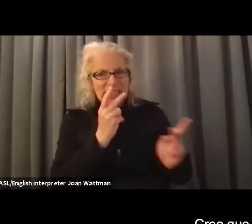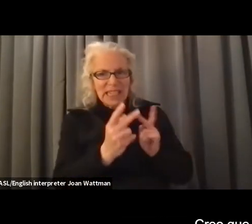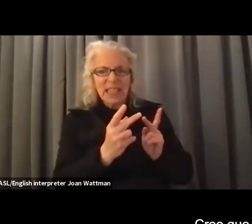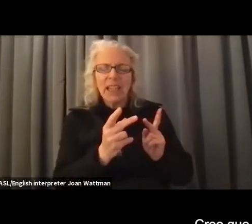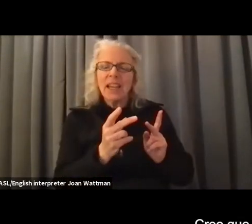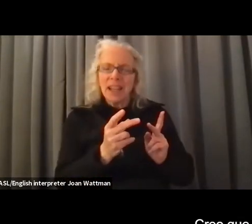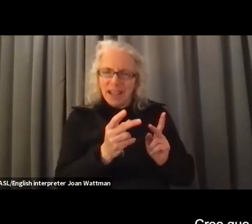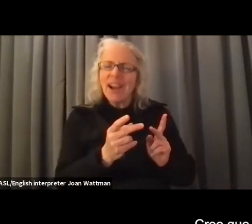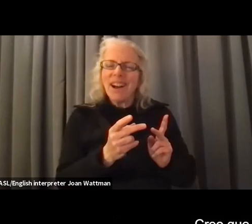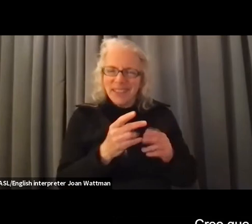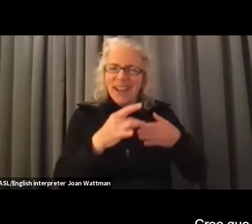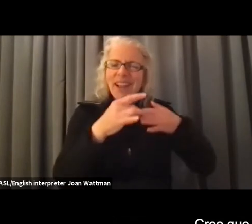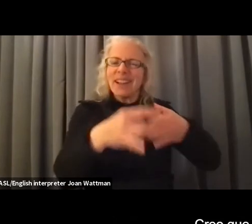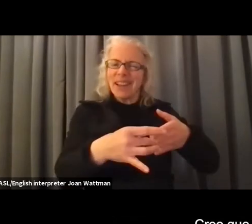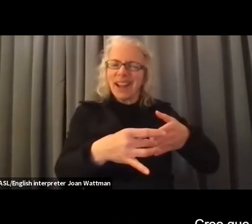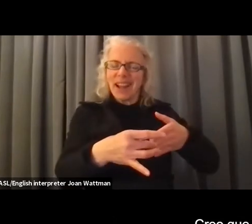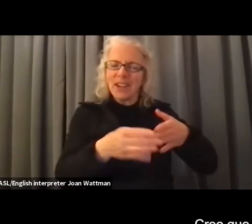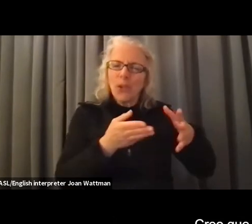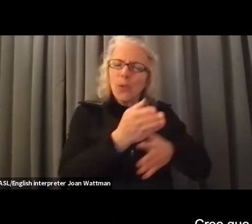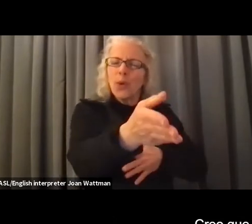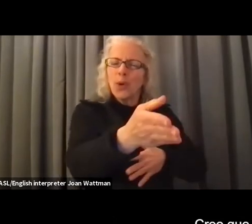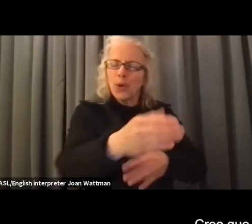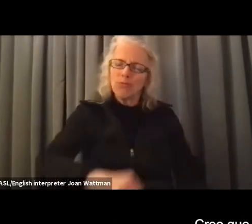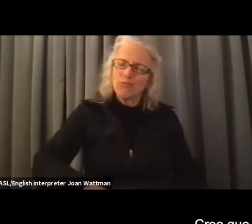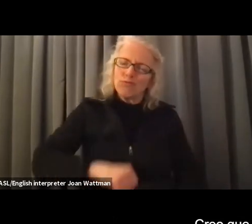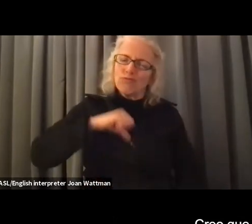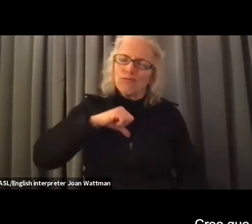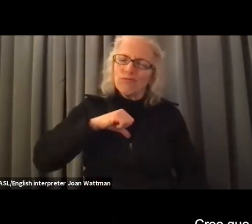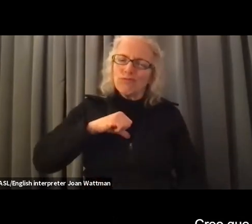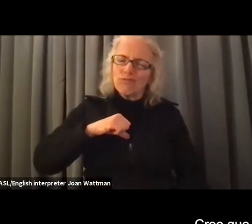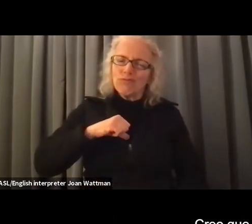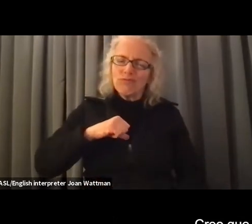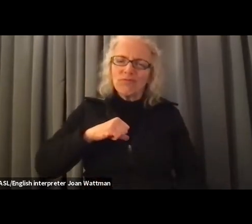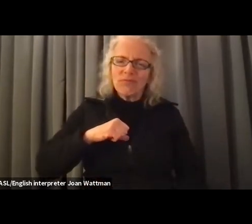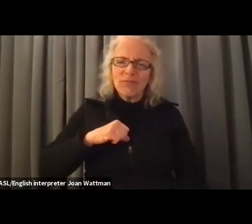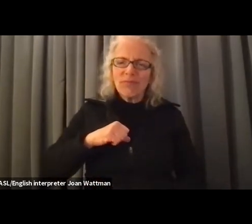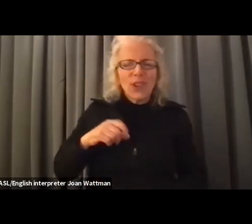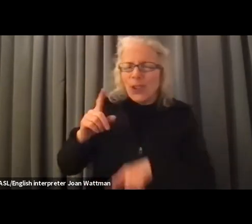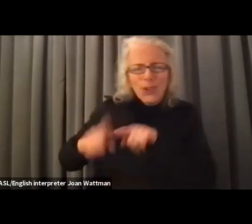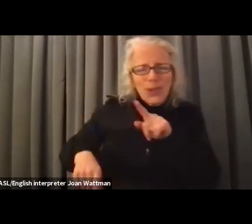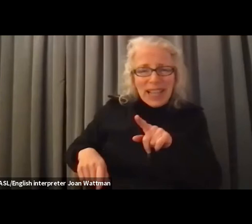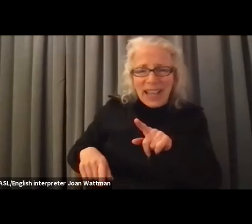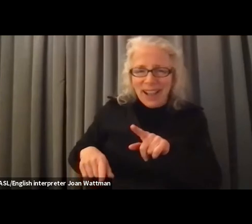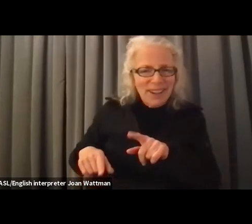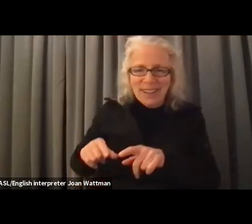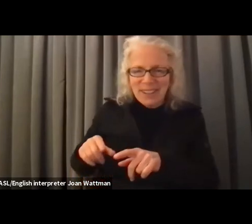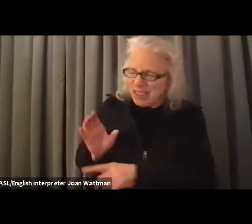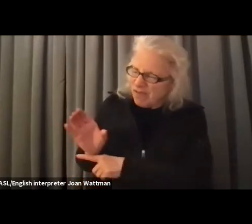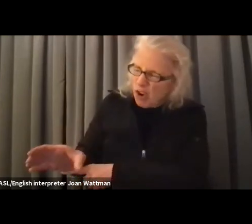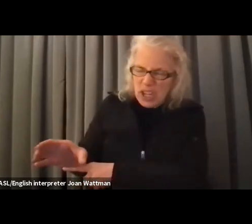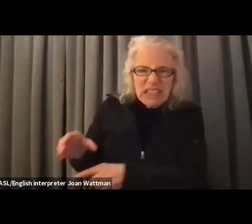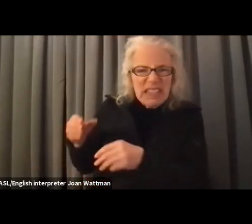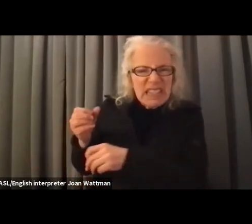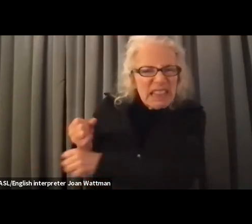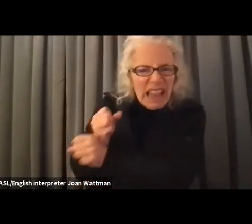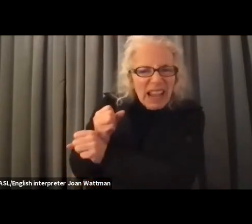que hemos crecido entonces ahí siempre escuchando la memoria de nuestros mayores, de cuidar, por supuesto, el territorio